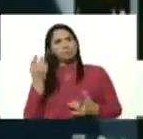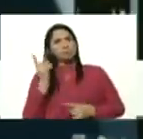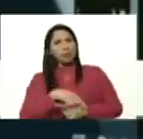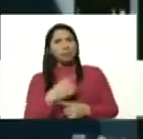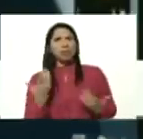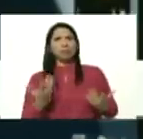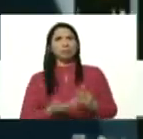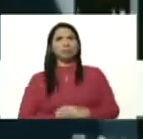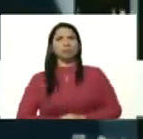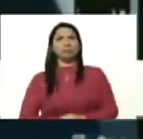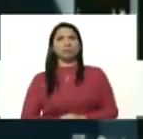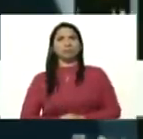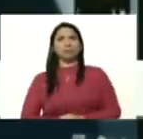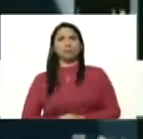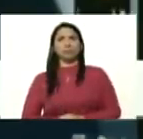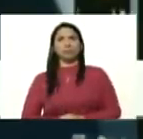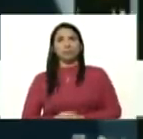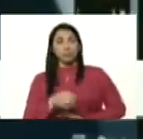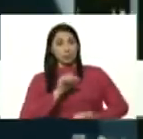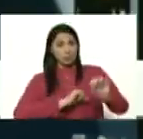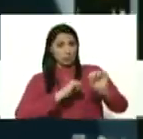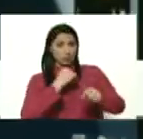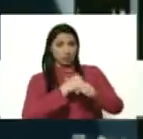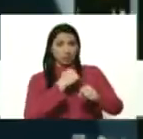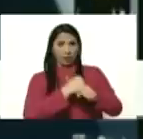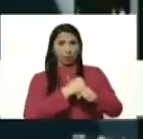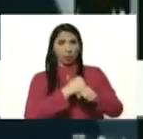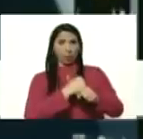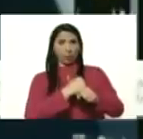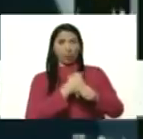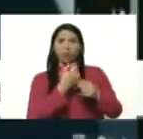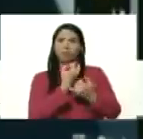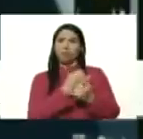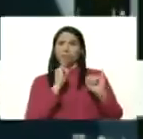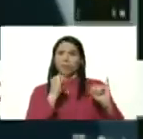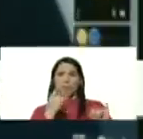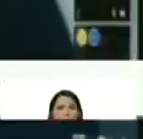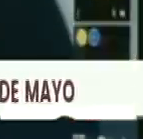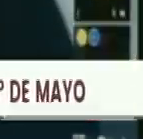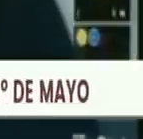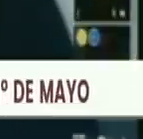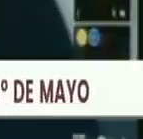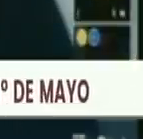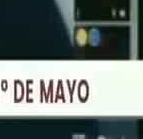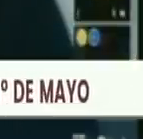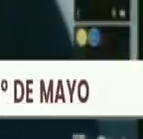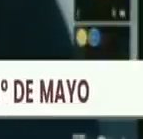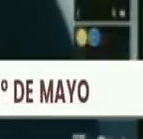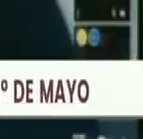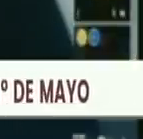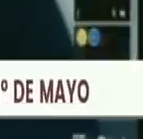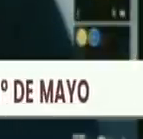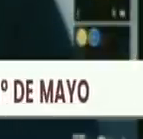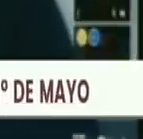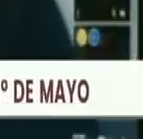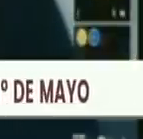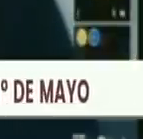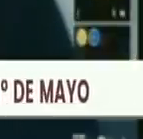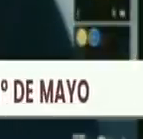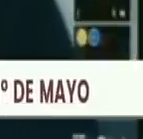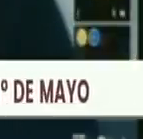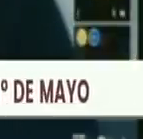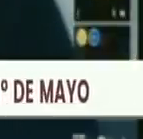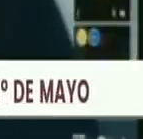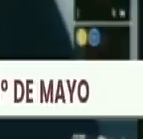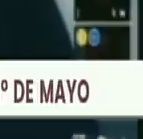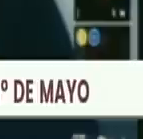nuestra presidenta del Sindicato de los Trabajadores Independientes Canadienses, Michelle, también está en la línea y tiene un mensaje